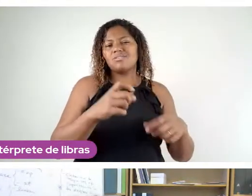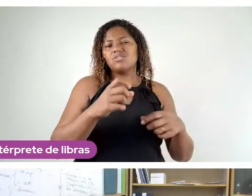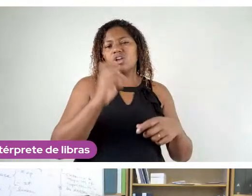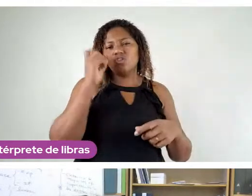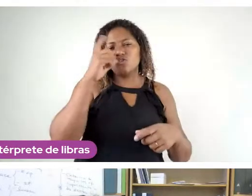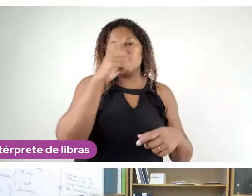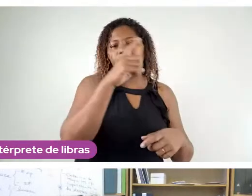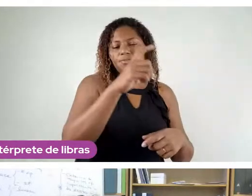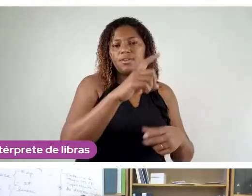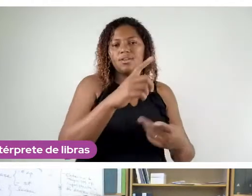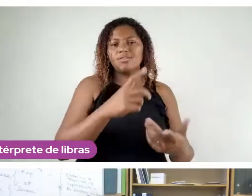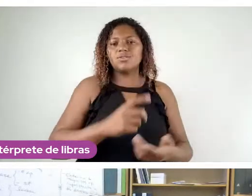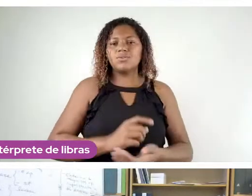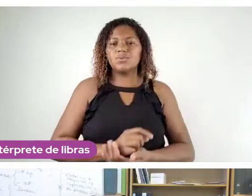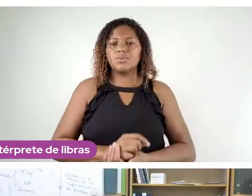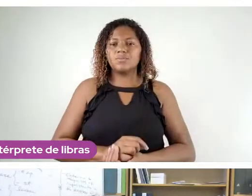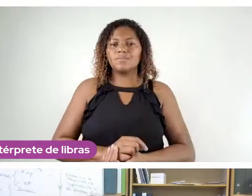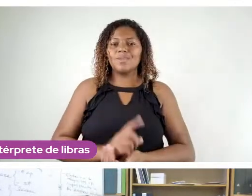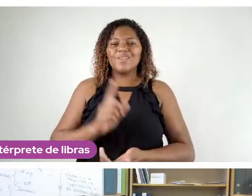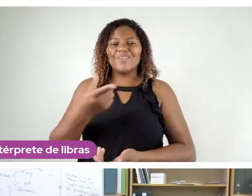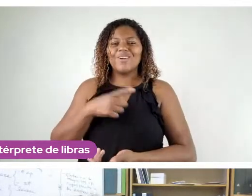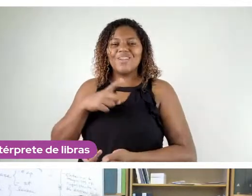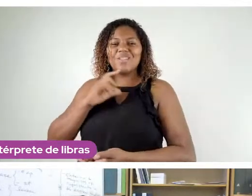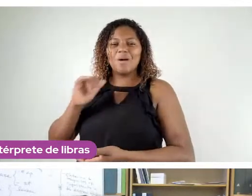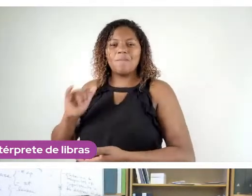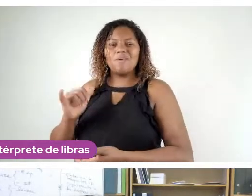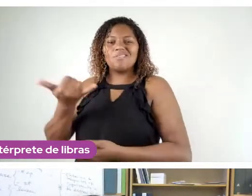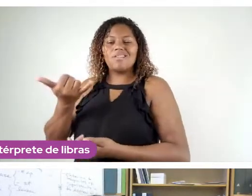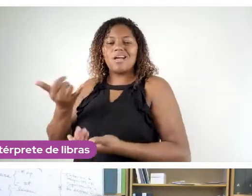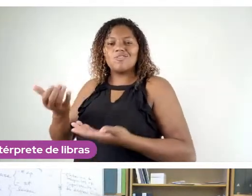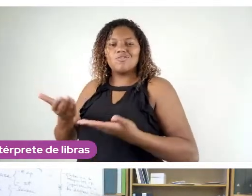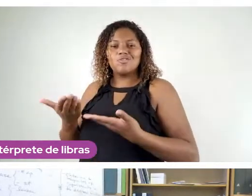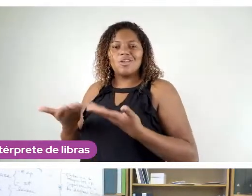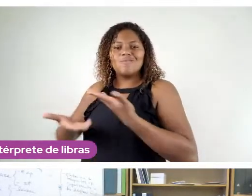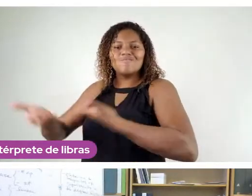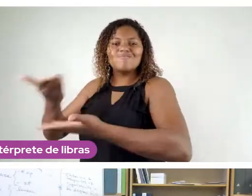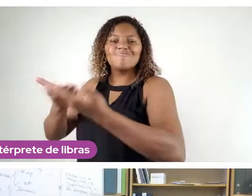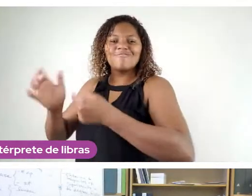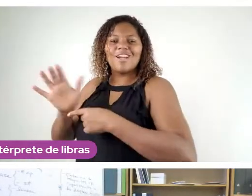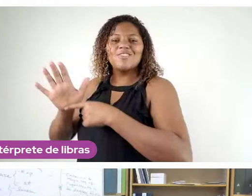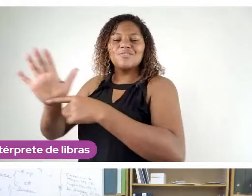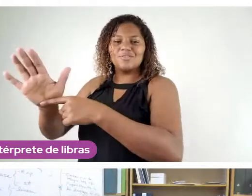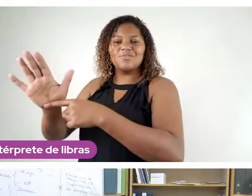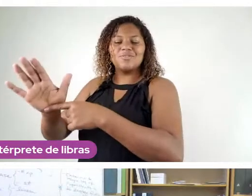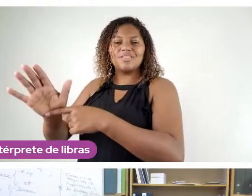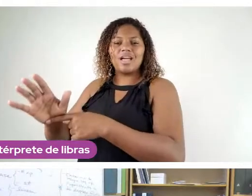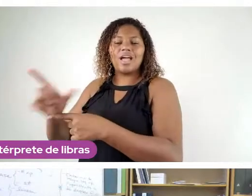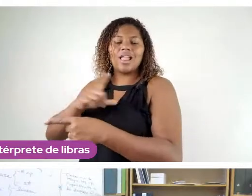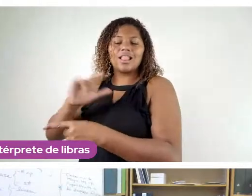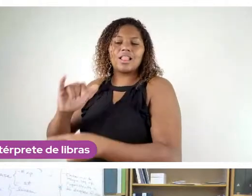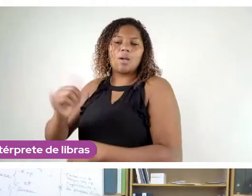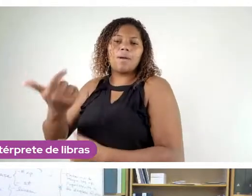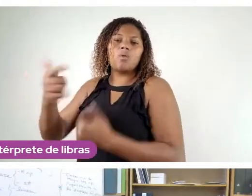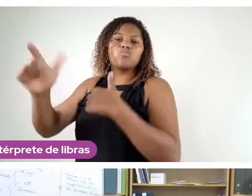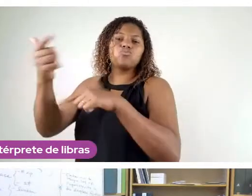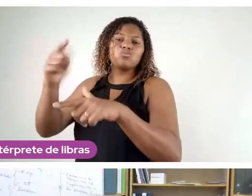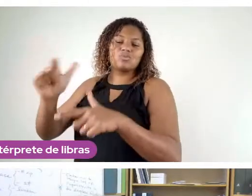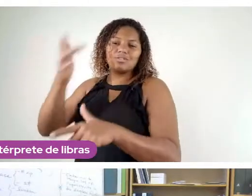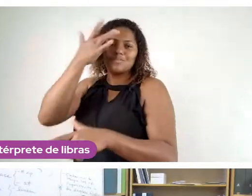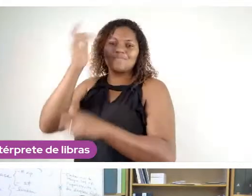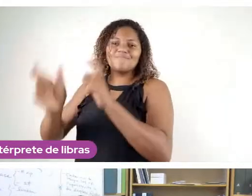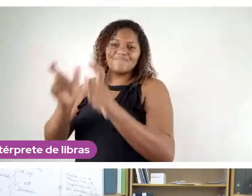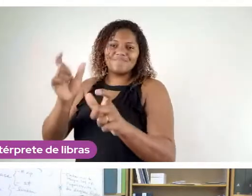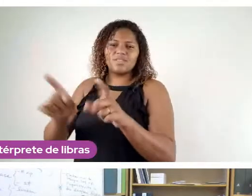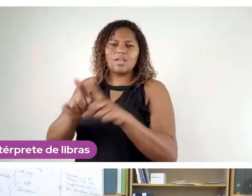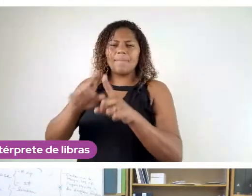lentos, pero son una oportunidad de invertir en nuestra salud a la vez que generamos oportunidades. Y como eso hay muchas